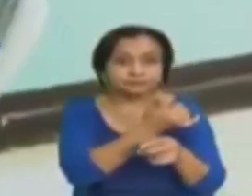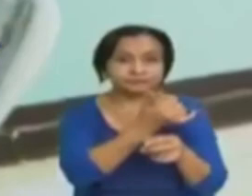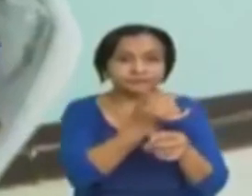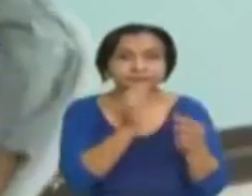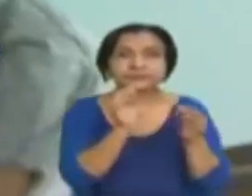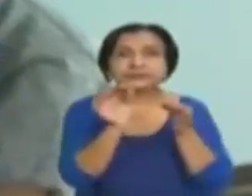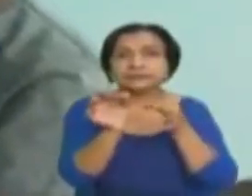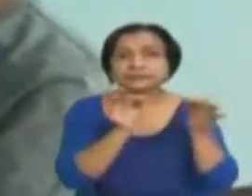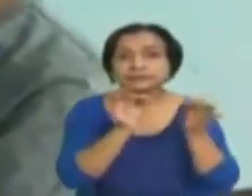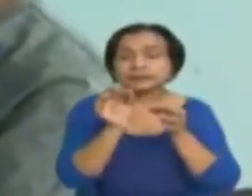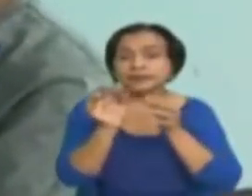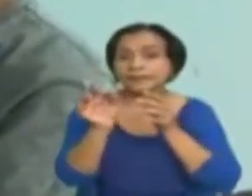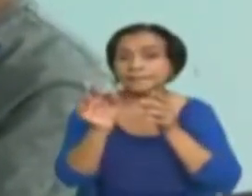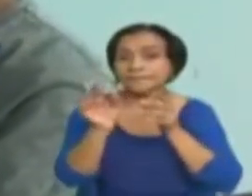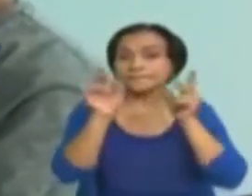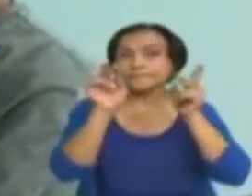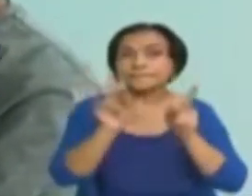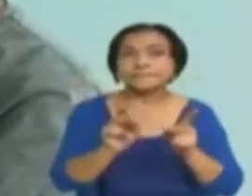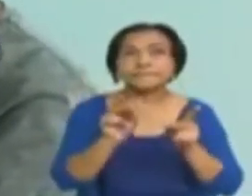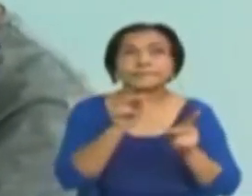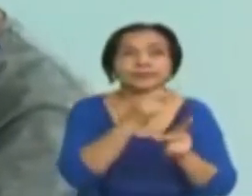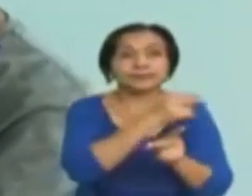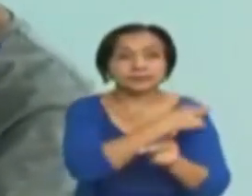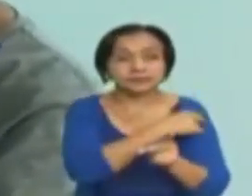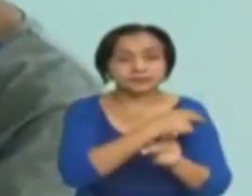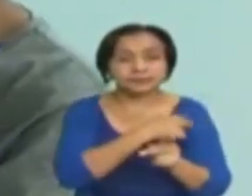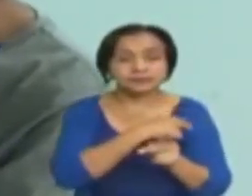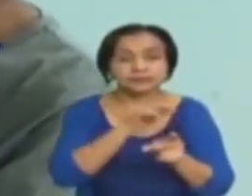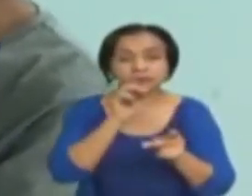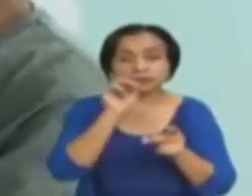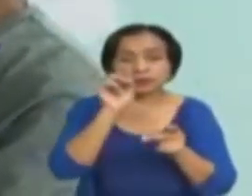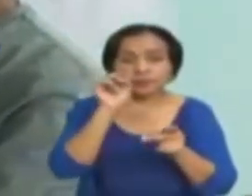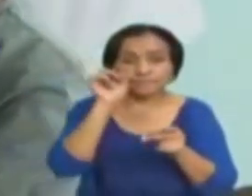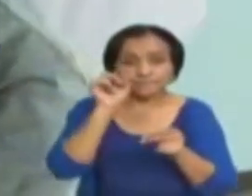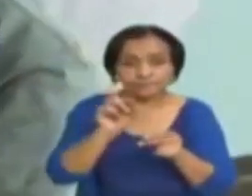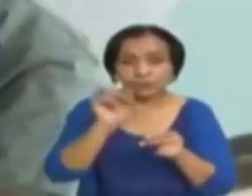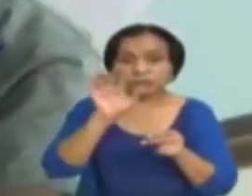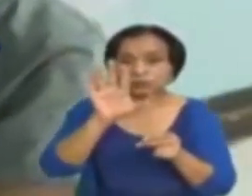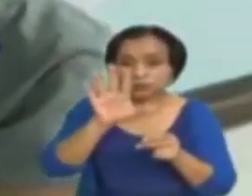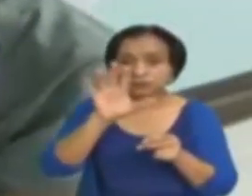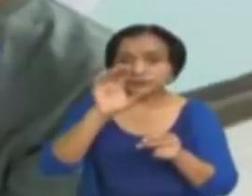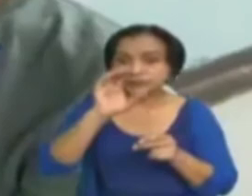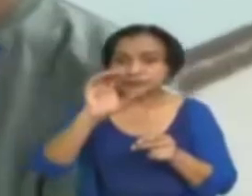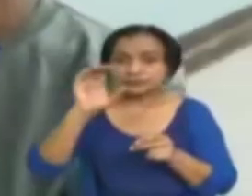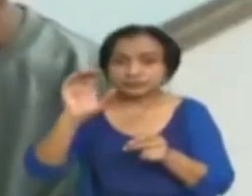167.500 dosis hasta el 21 de mayo, lo que corresponde únicamente al